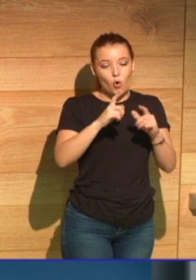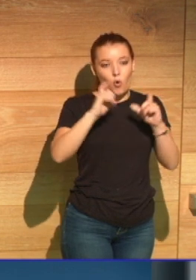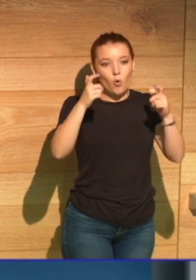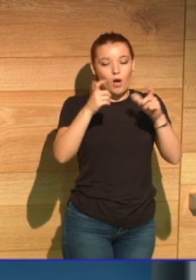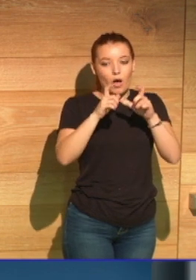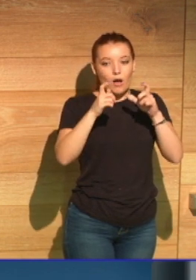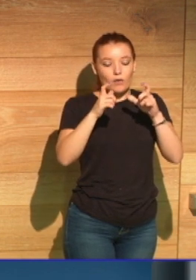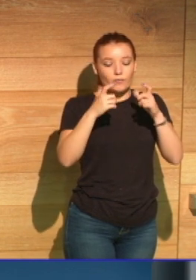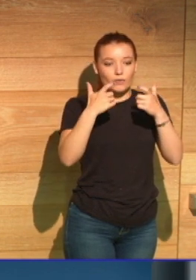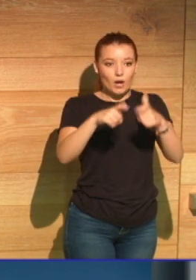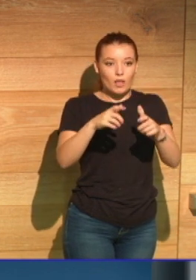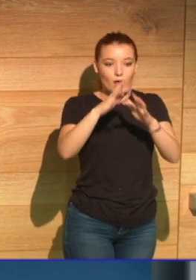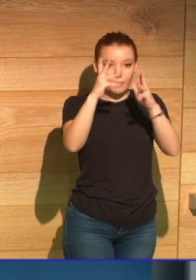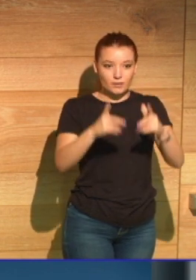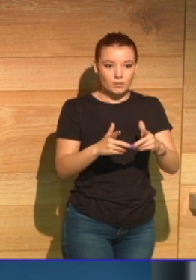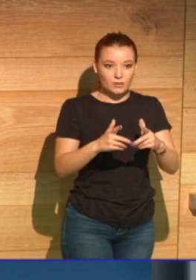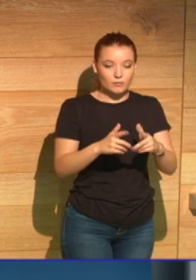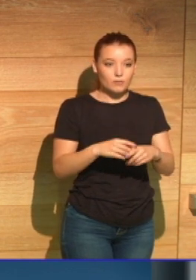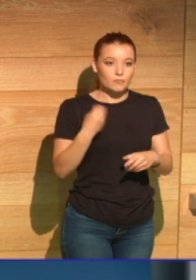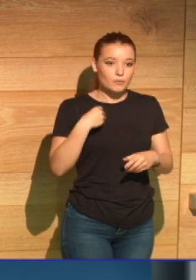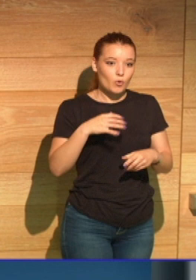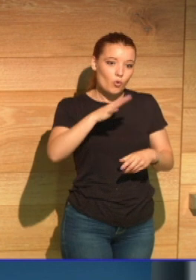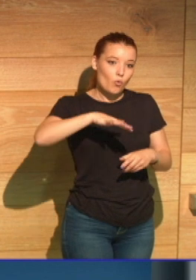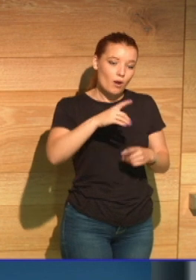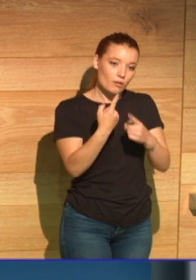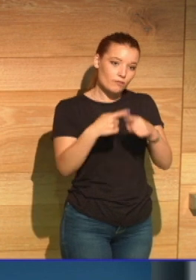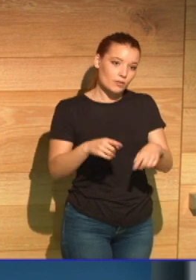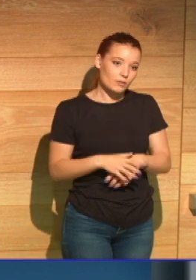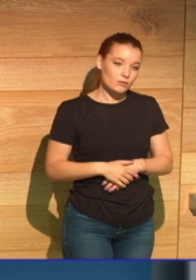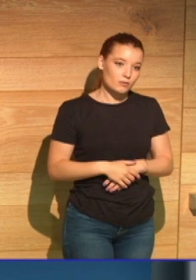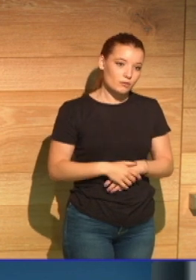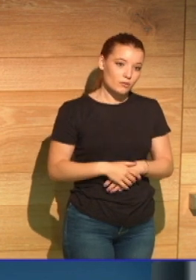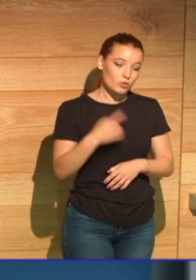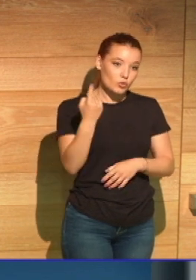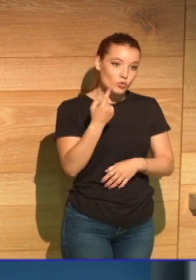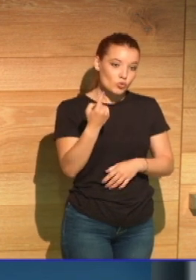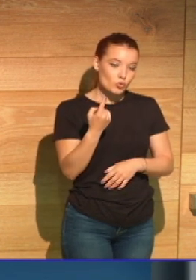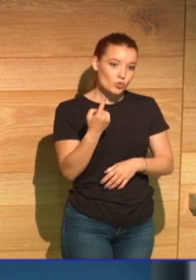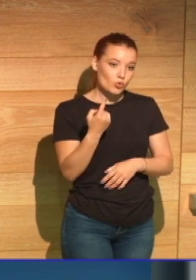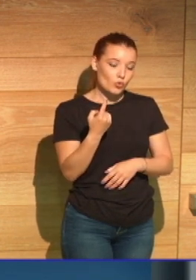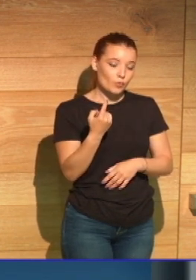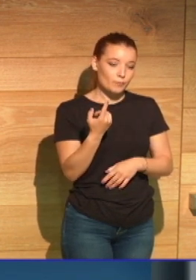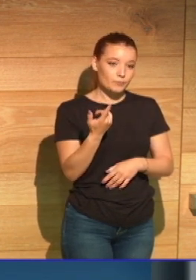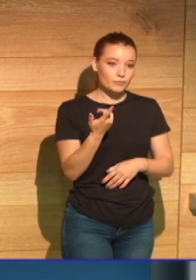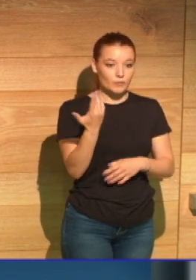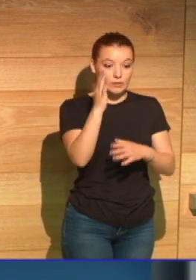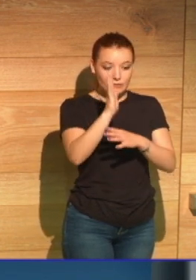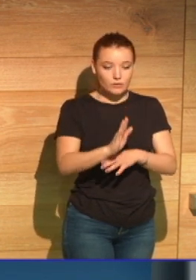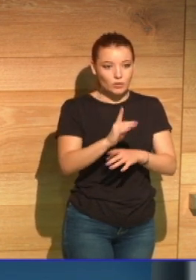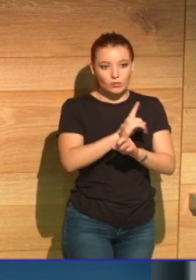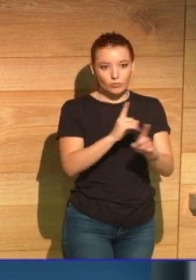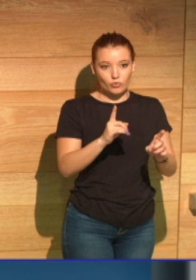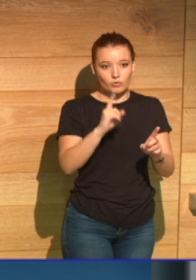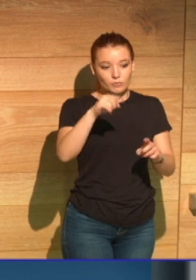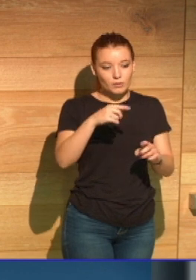desde otro lugar, de un lugar distinto. No necesariamente tenía que ver solo con las exhibiciones, pero también respondiendo a las necesidades que veíamos